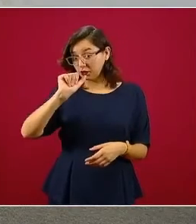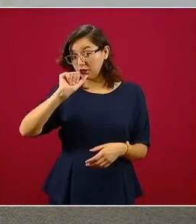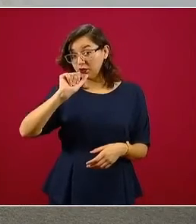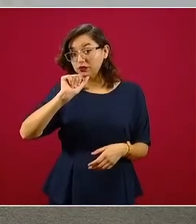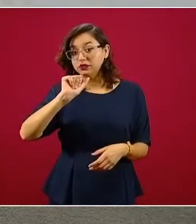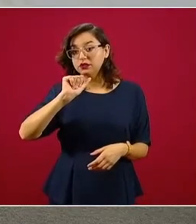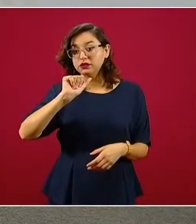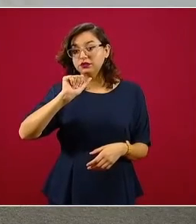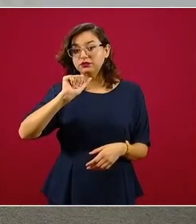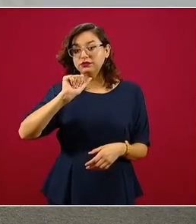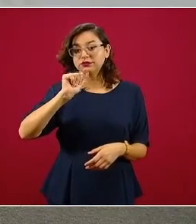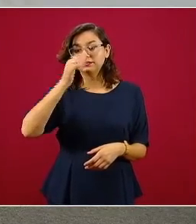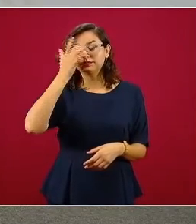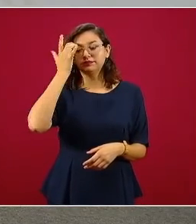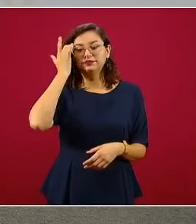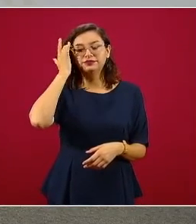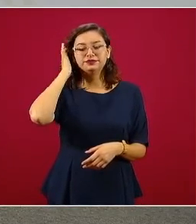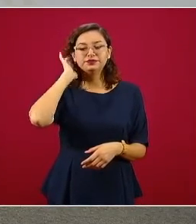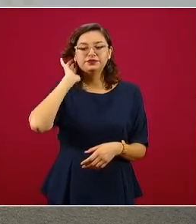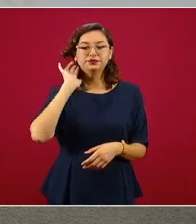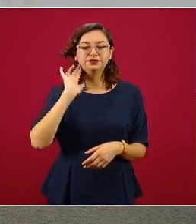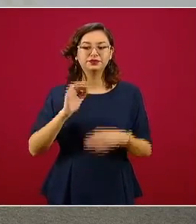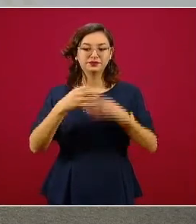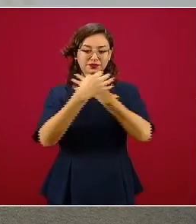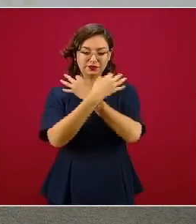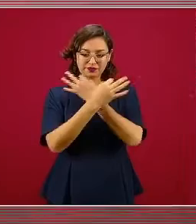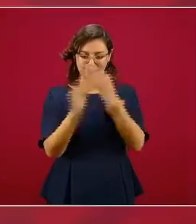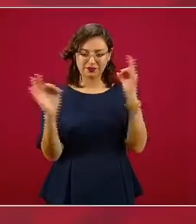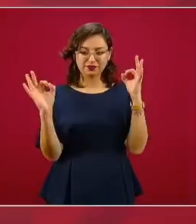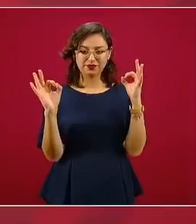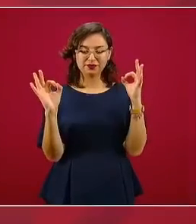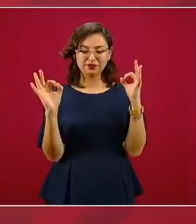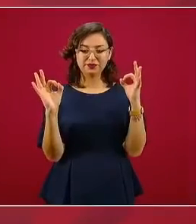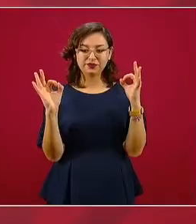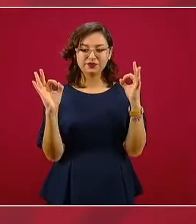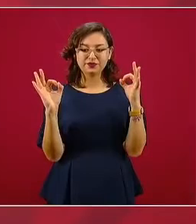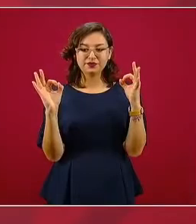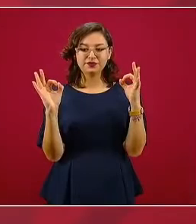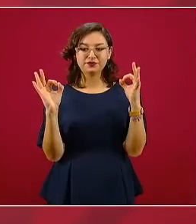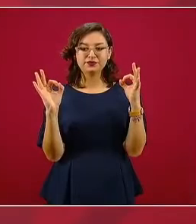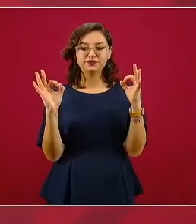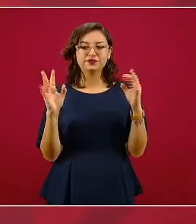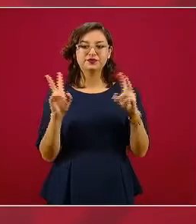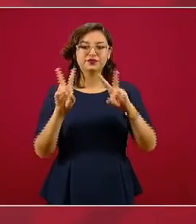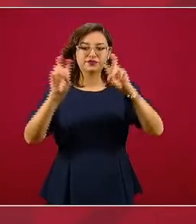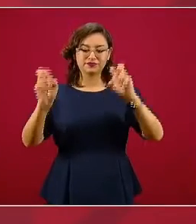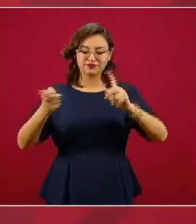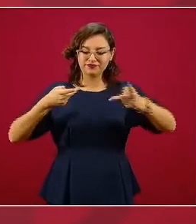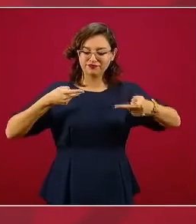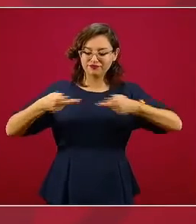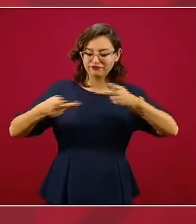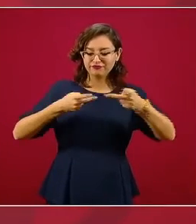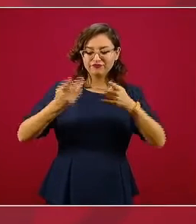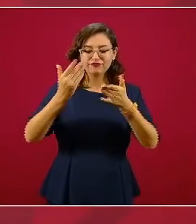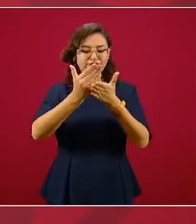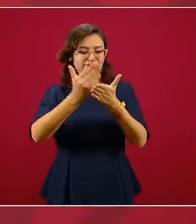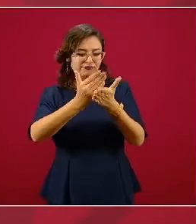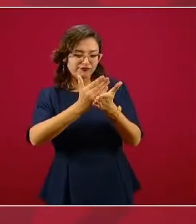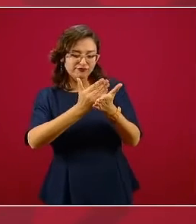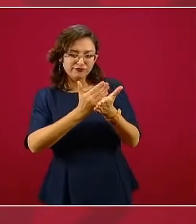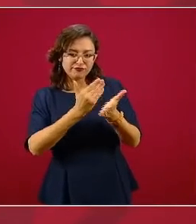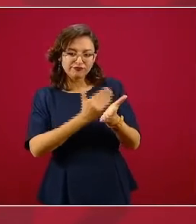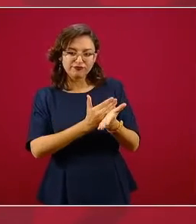vamos a dar a conocer el plan